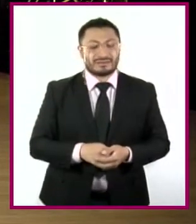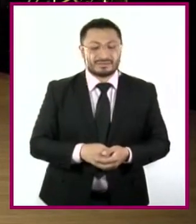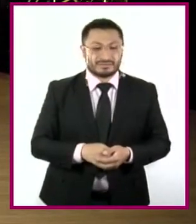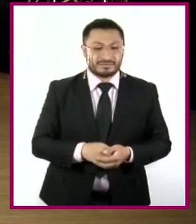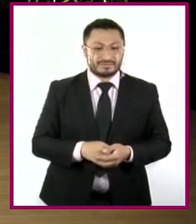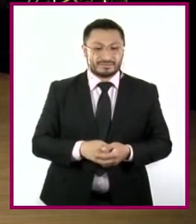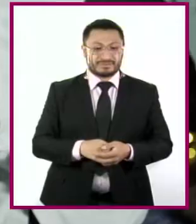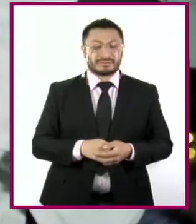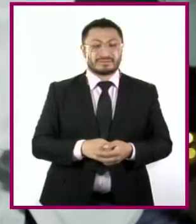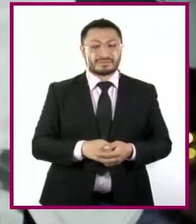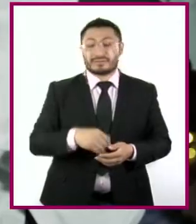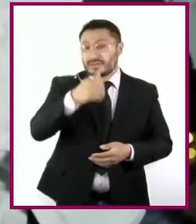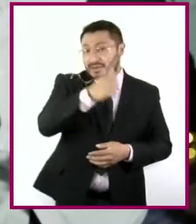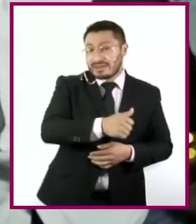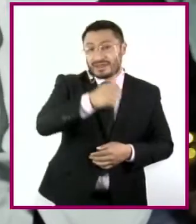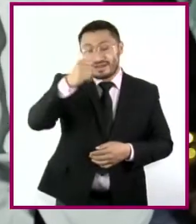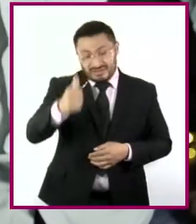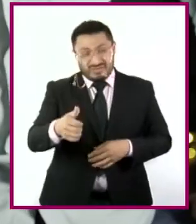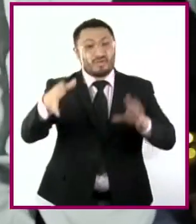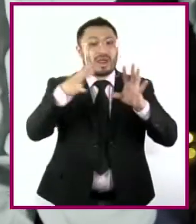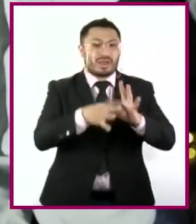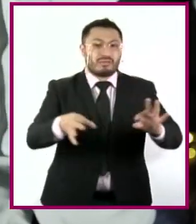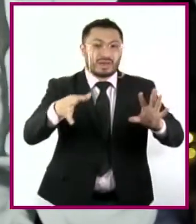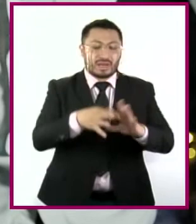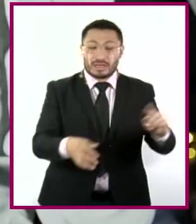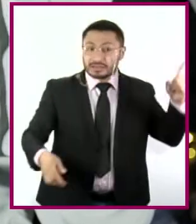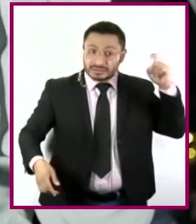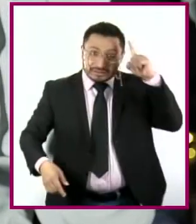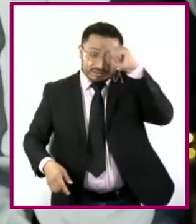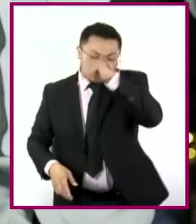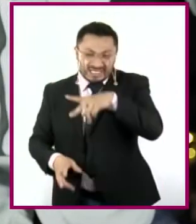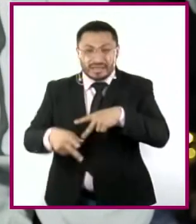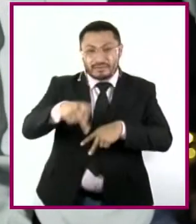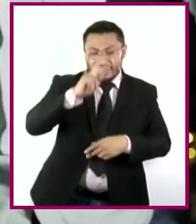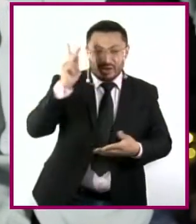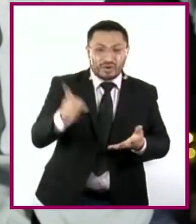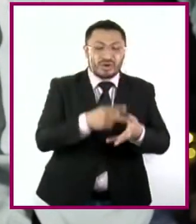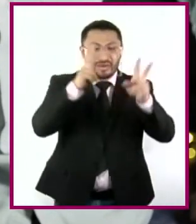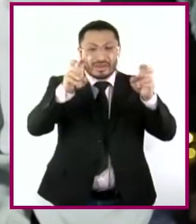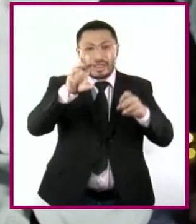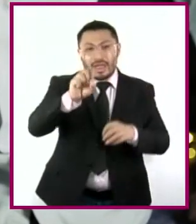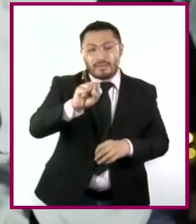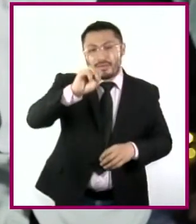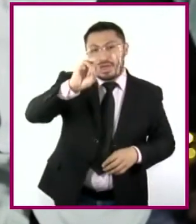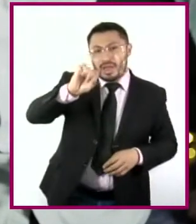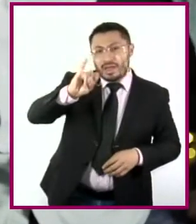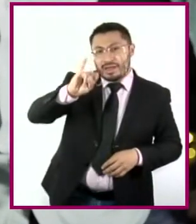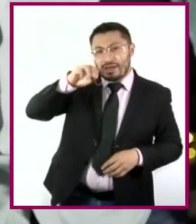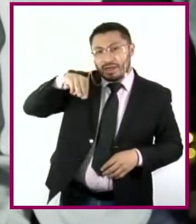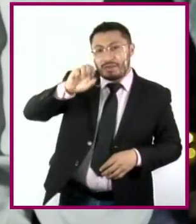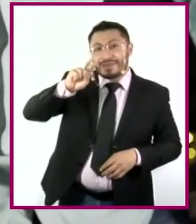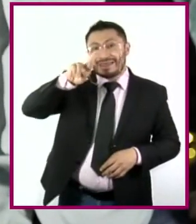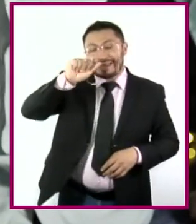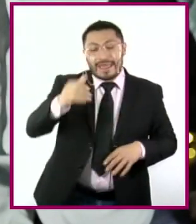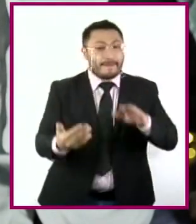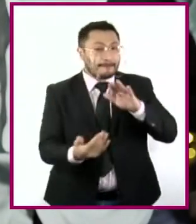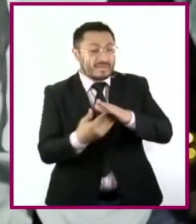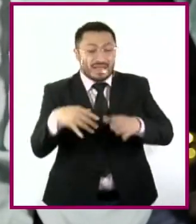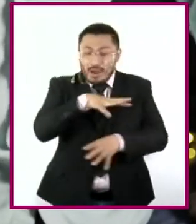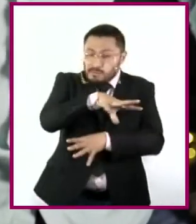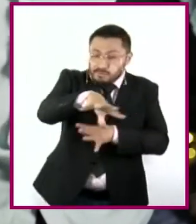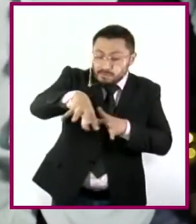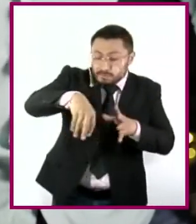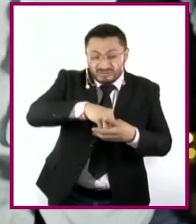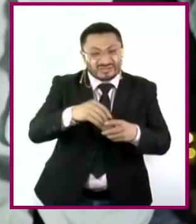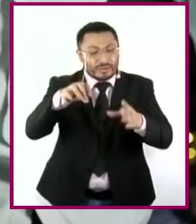programa entero, ¿eh? Y regresando al grupo de simetrías de las mesas, claro, el conjunto de todas las simetrías de la